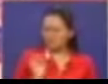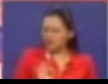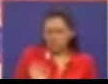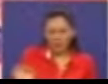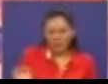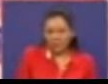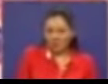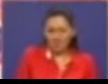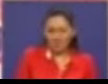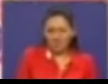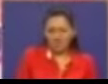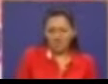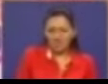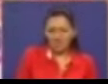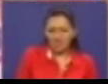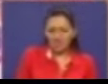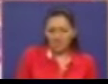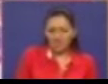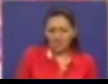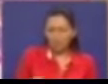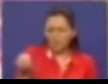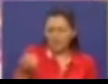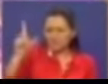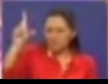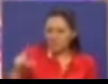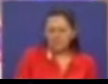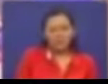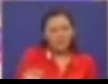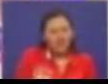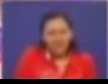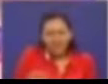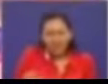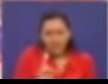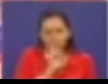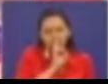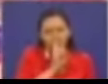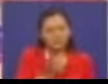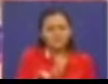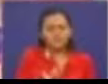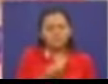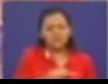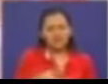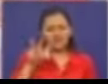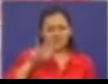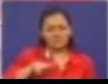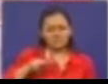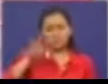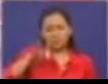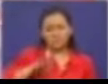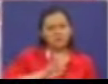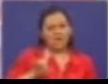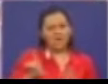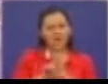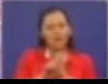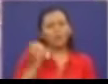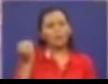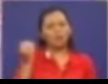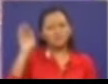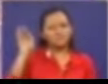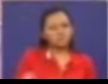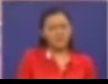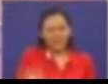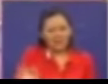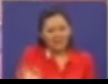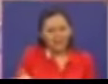no tenían nada que hacer con las pensiones jubilares. Pero así le mienten a la gente. De hecho, ya lleva 3-4 meses la ley. ¿Qué pensión jubilar se ha